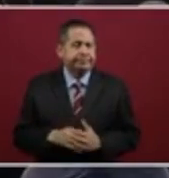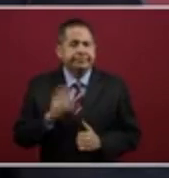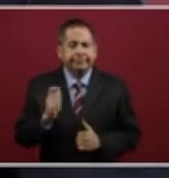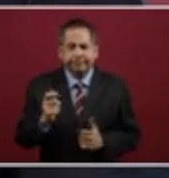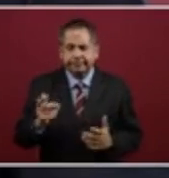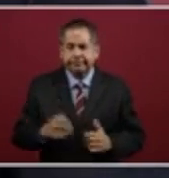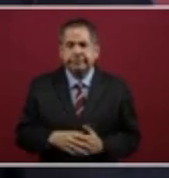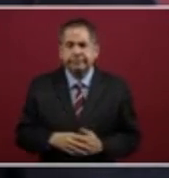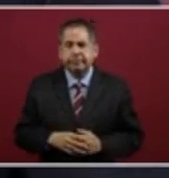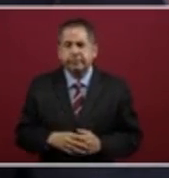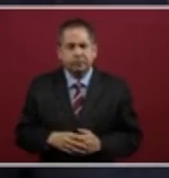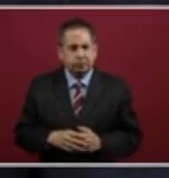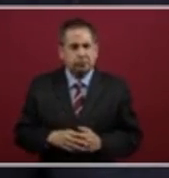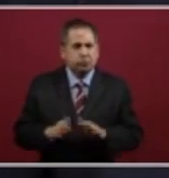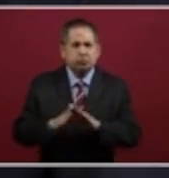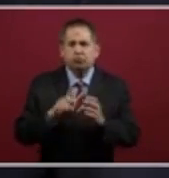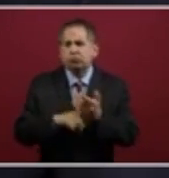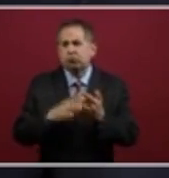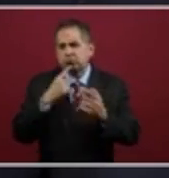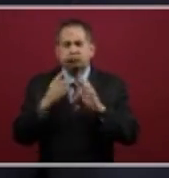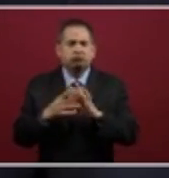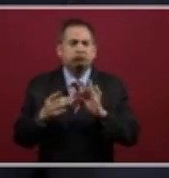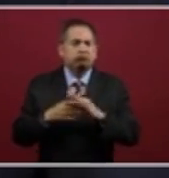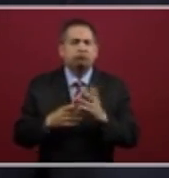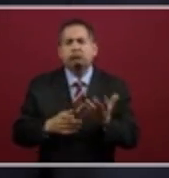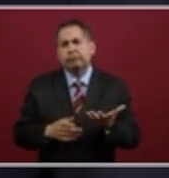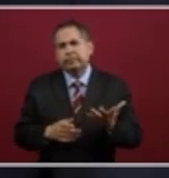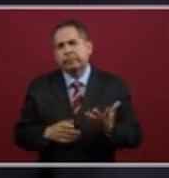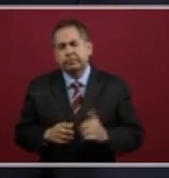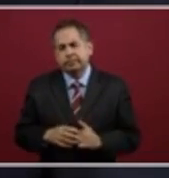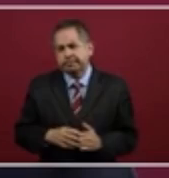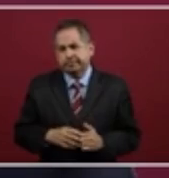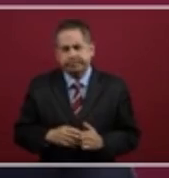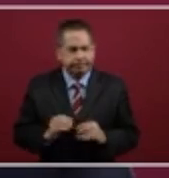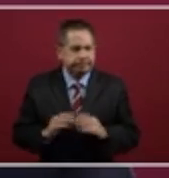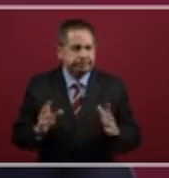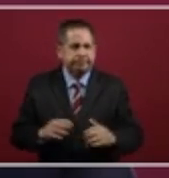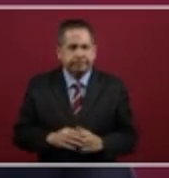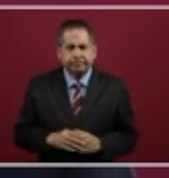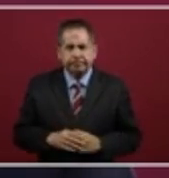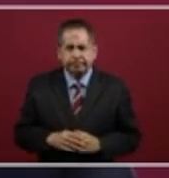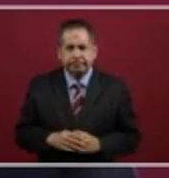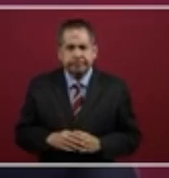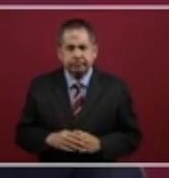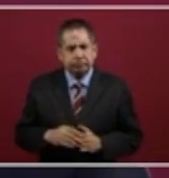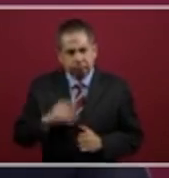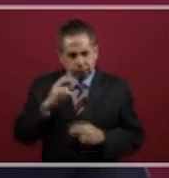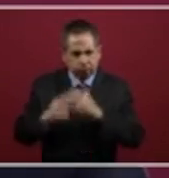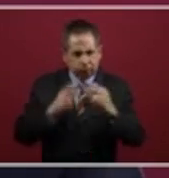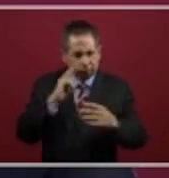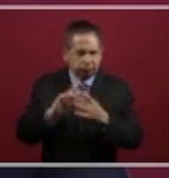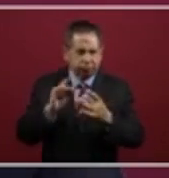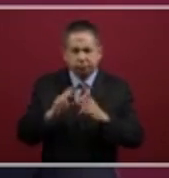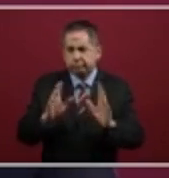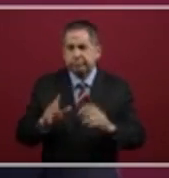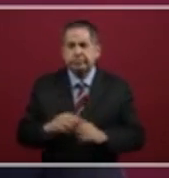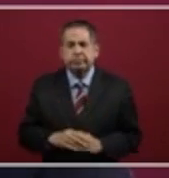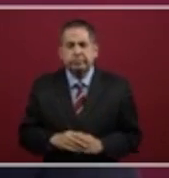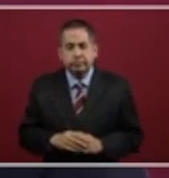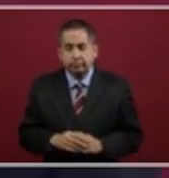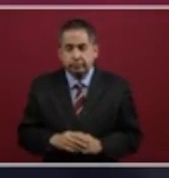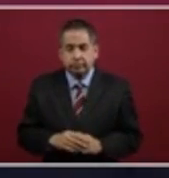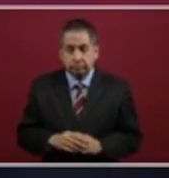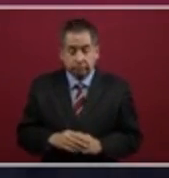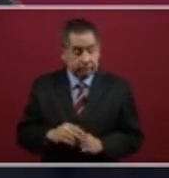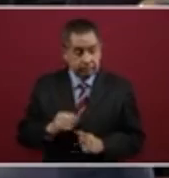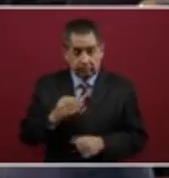Vamos a a verlo. Yo estuve, hasta